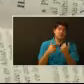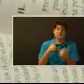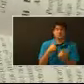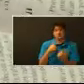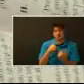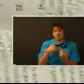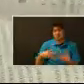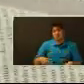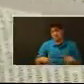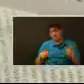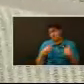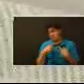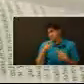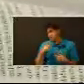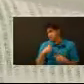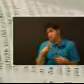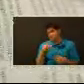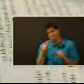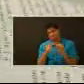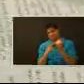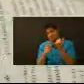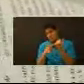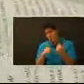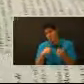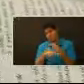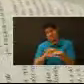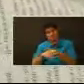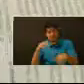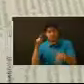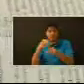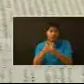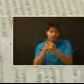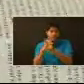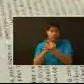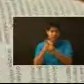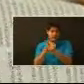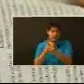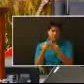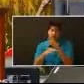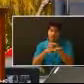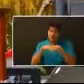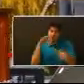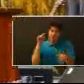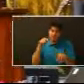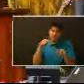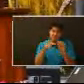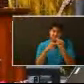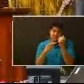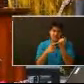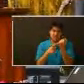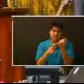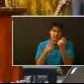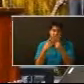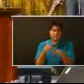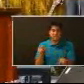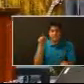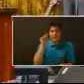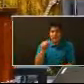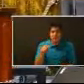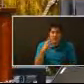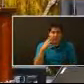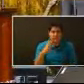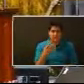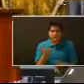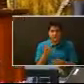estaría pasando por esto, yo hubiera salido ya de este problema, yo hubiera salido de esta circunstancia. Pero ahí, mire lo que